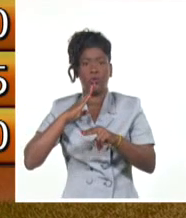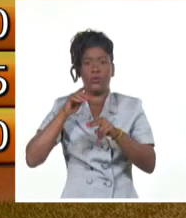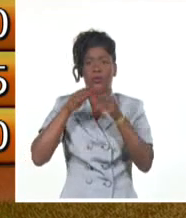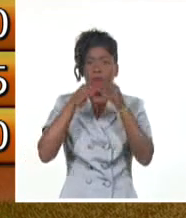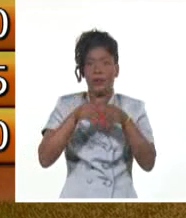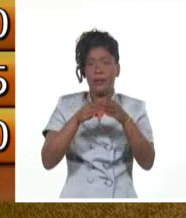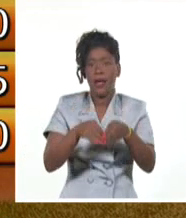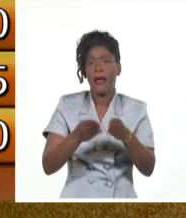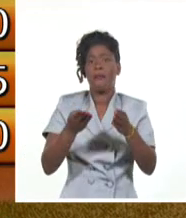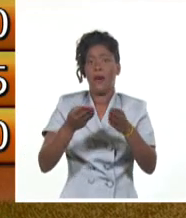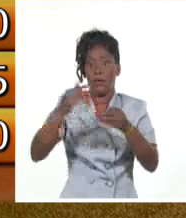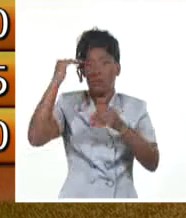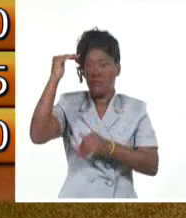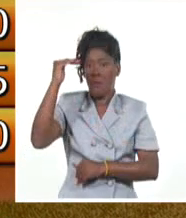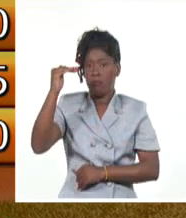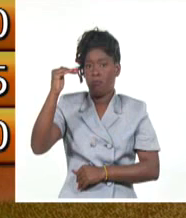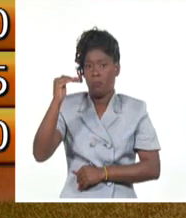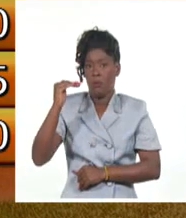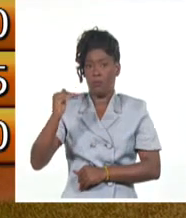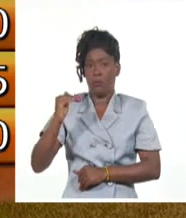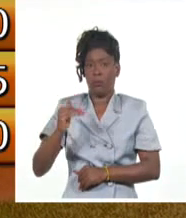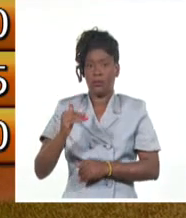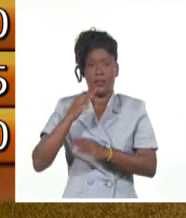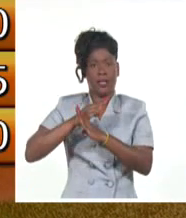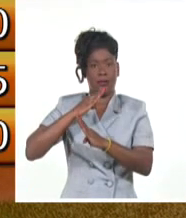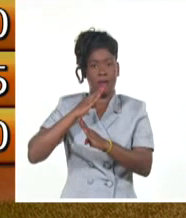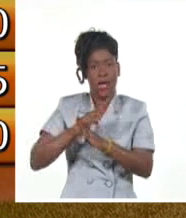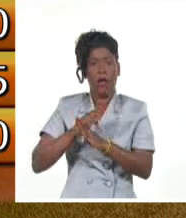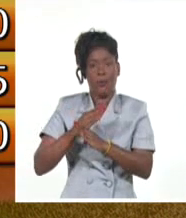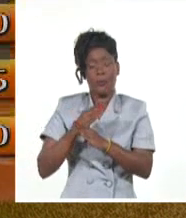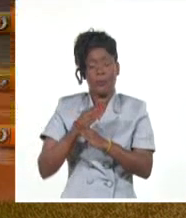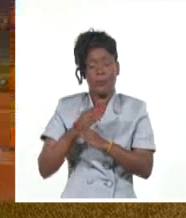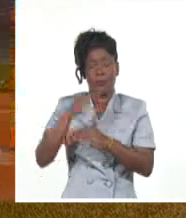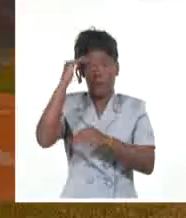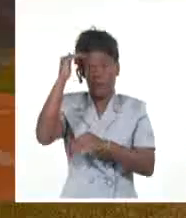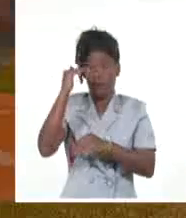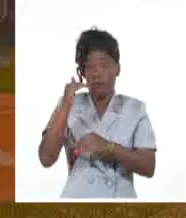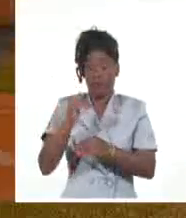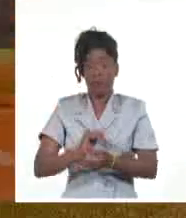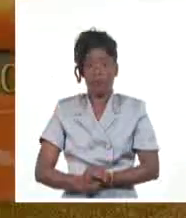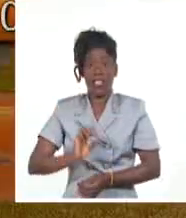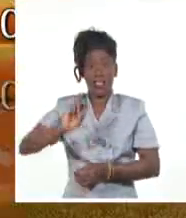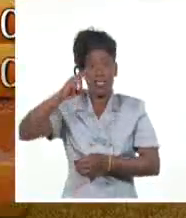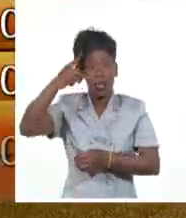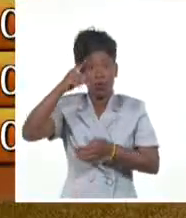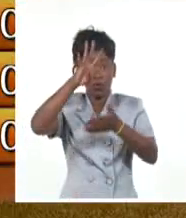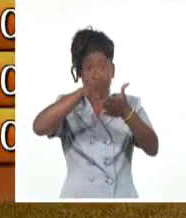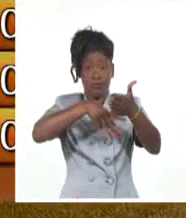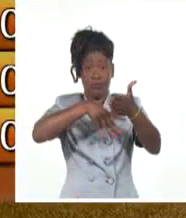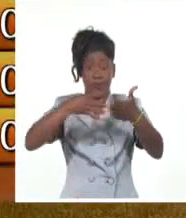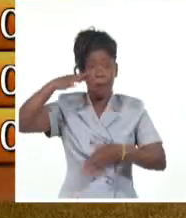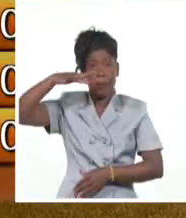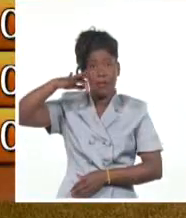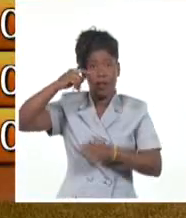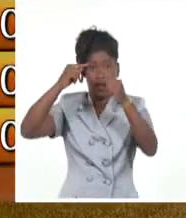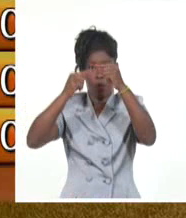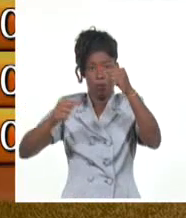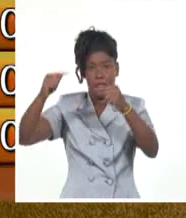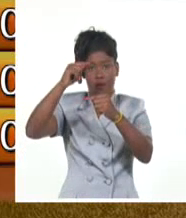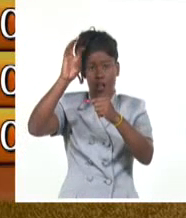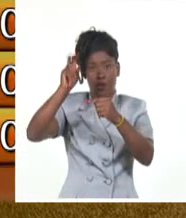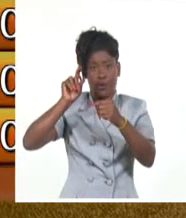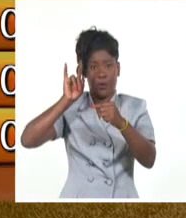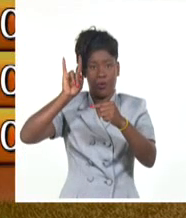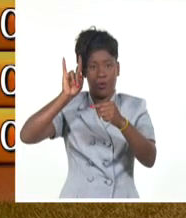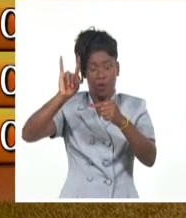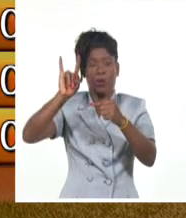contramarea de unos Cocodrilos que han sufrido muchísimo en las últimas jornadas. En la segunda parte de la tabla, Pinar del Río encabeza la lucha por subir,